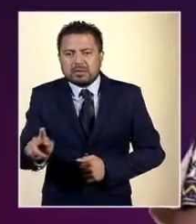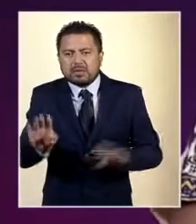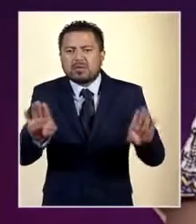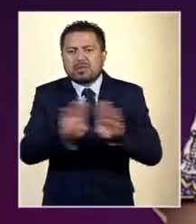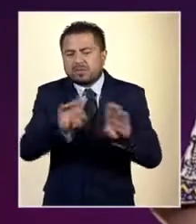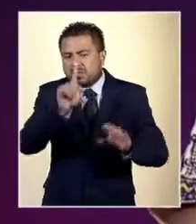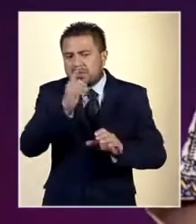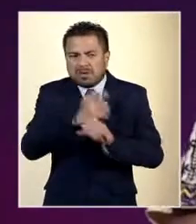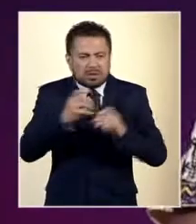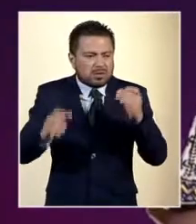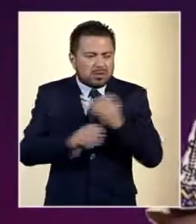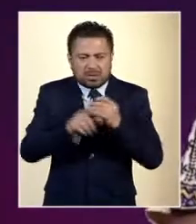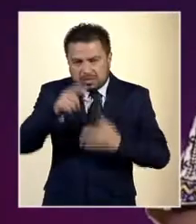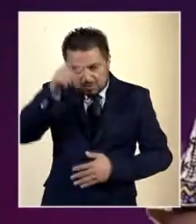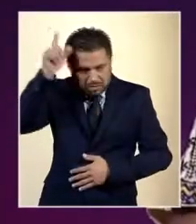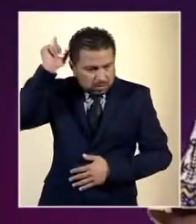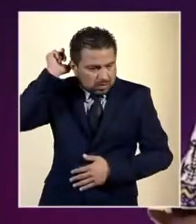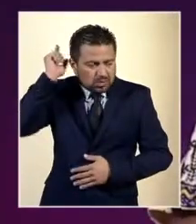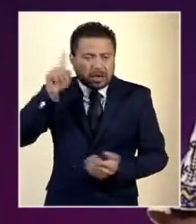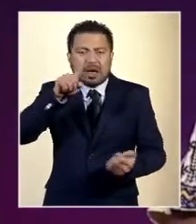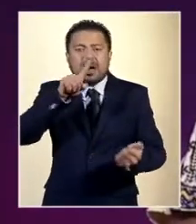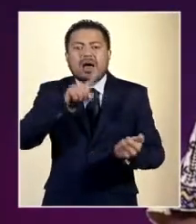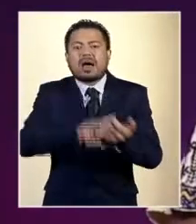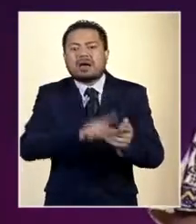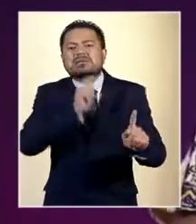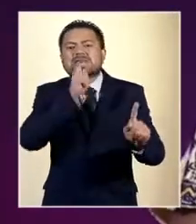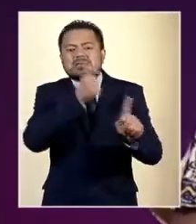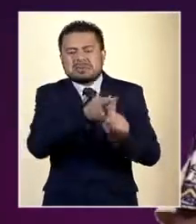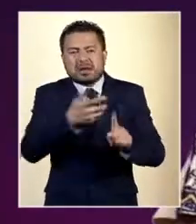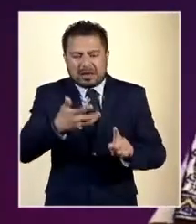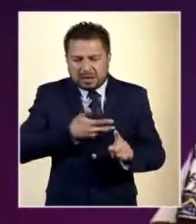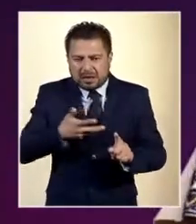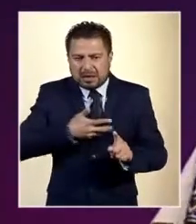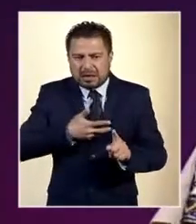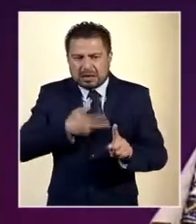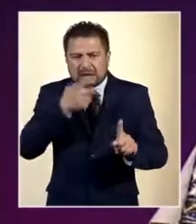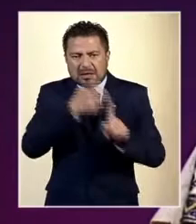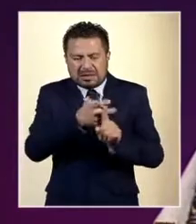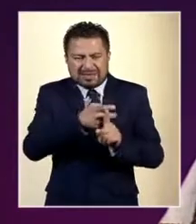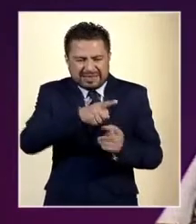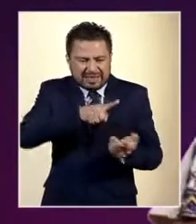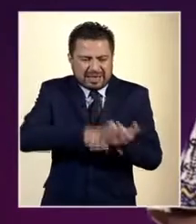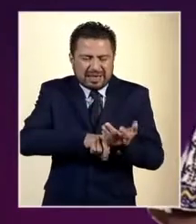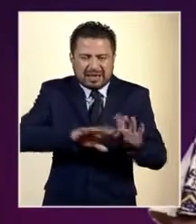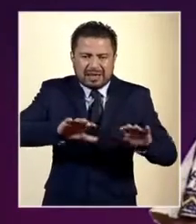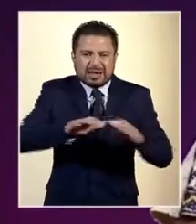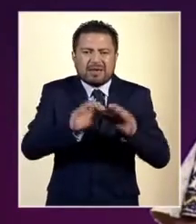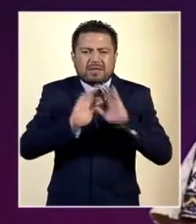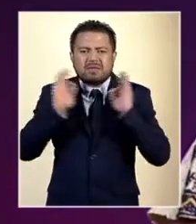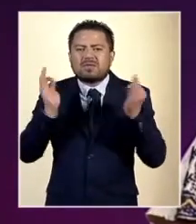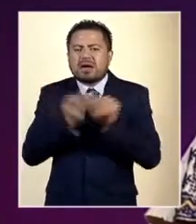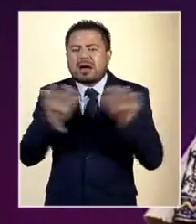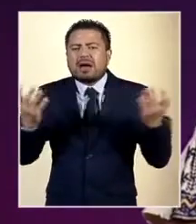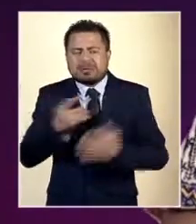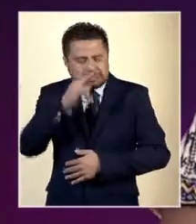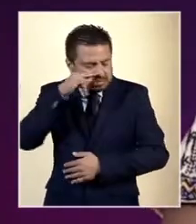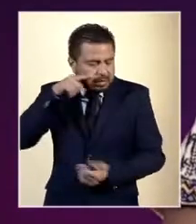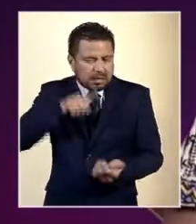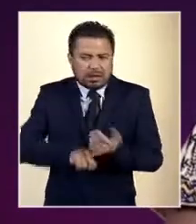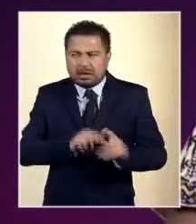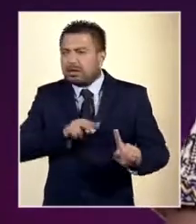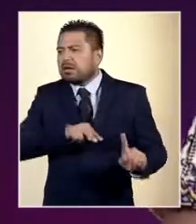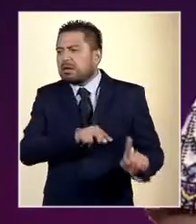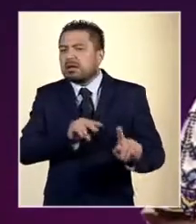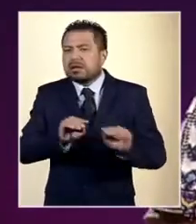una cosa muy loca Sí. que tenemos en esta manera de hacer invisible,